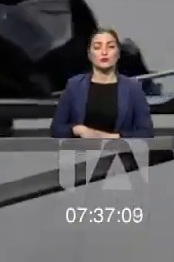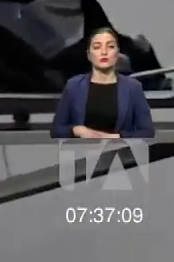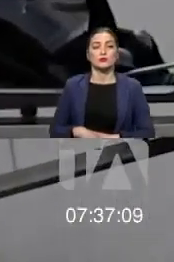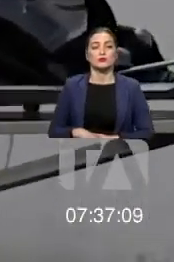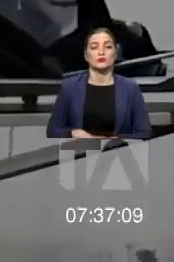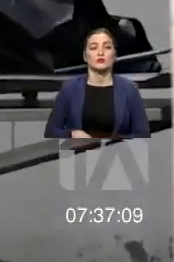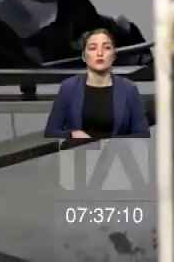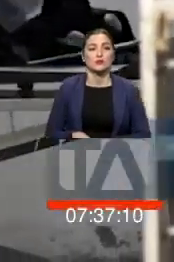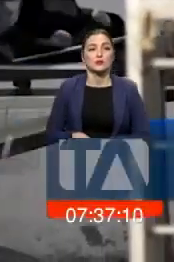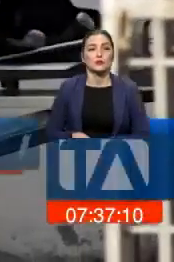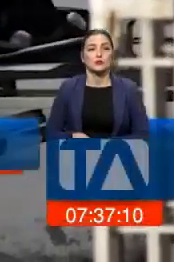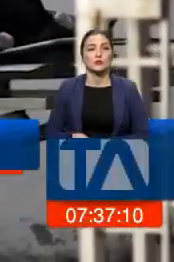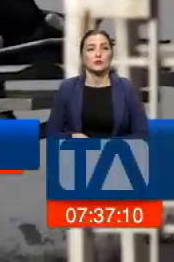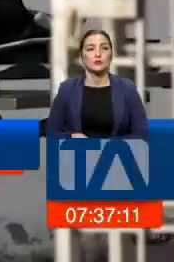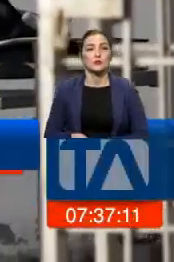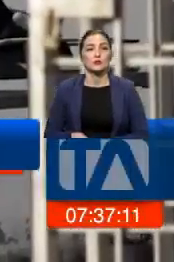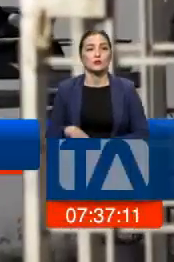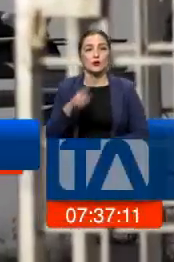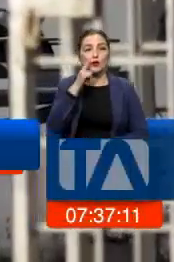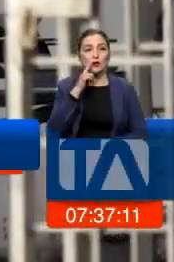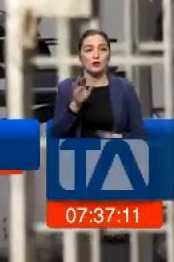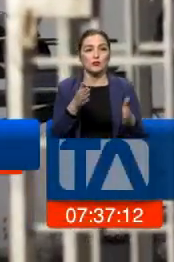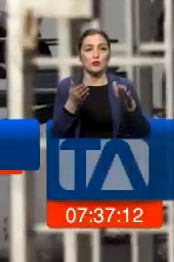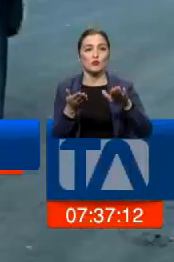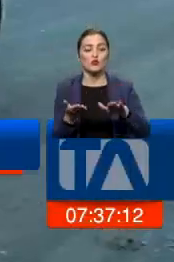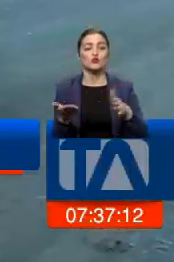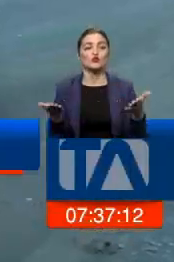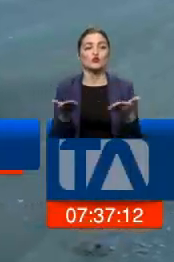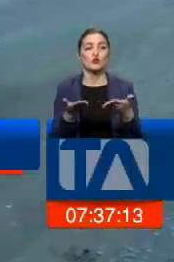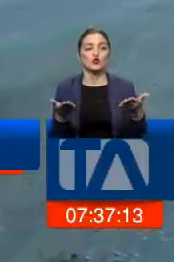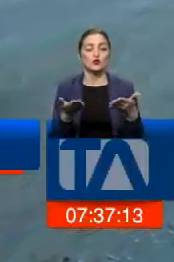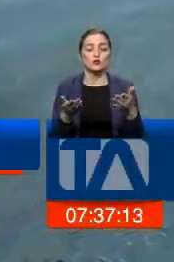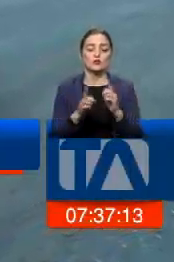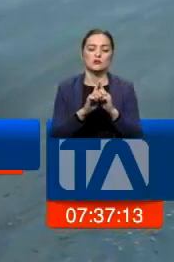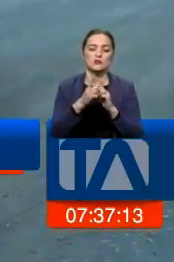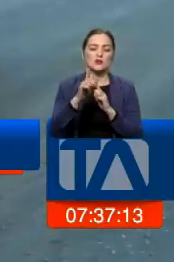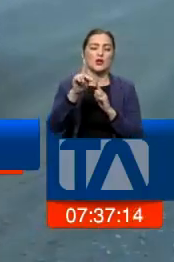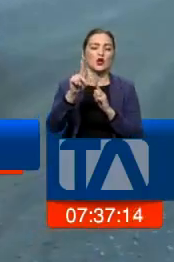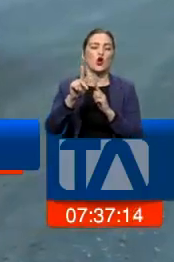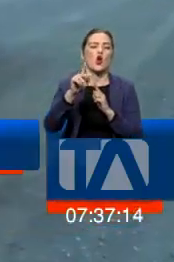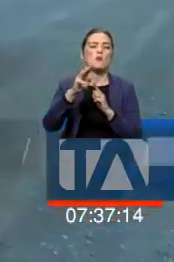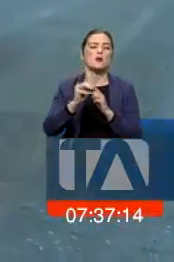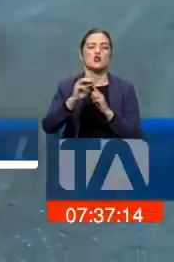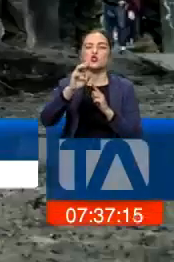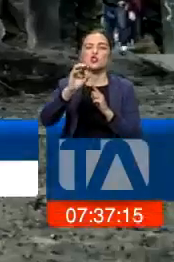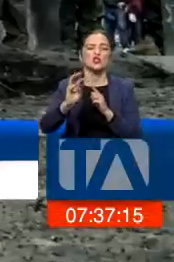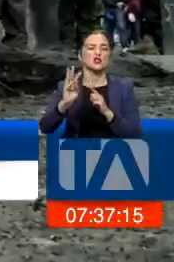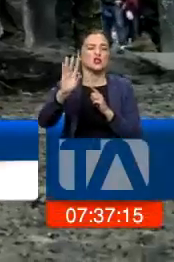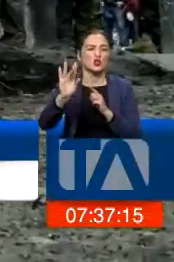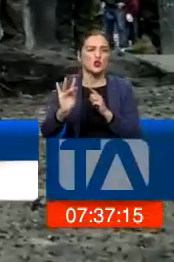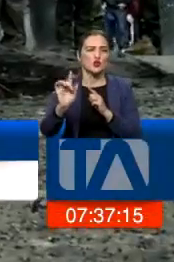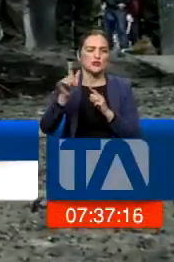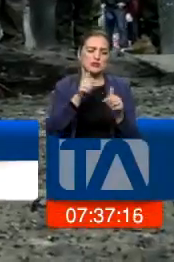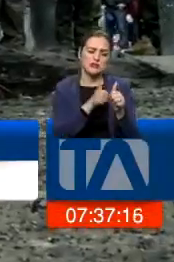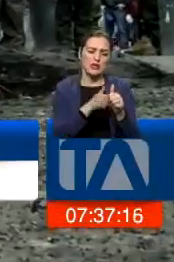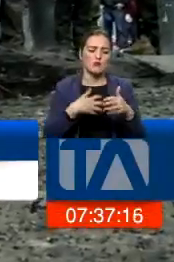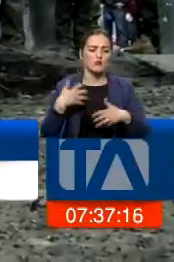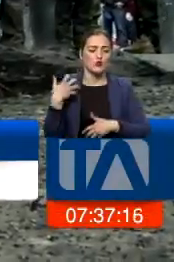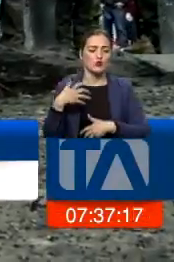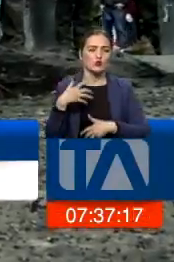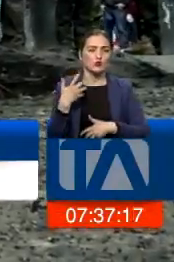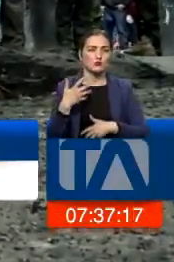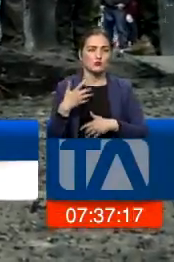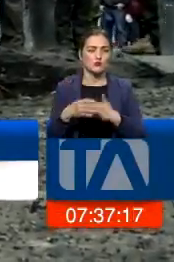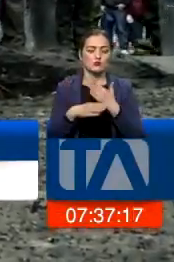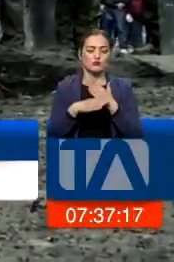El accidente de tránsito que privó de la vida a Ángel Raúl Chilpe ocurrió en el kilómetro 68, cerca de donde se realizaban las protestas y se